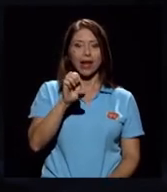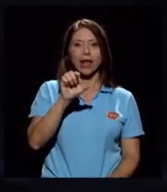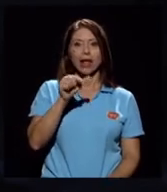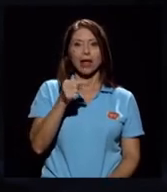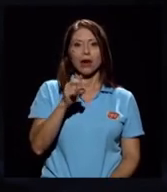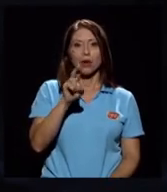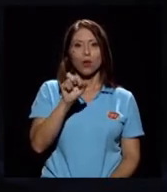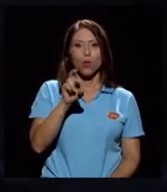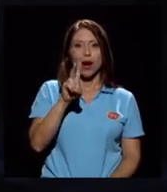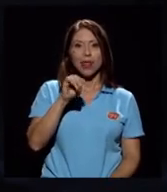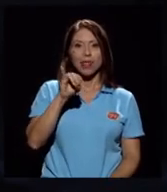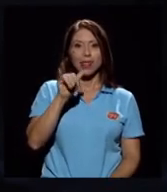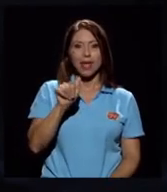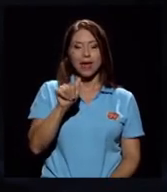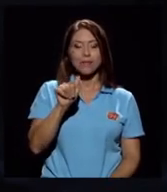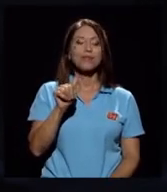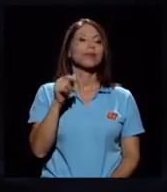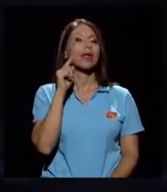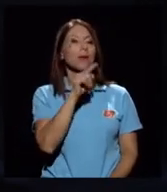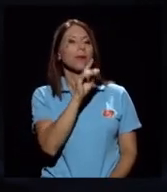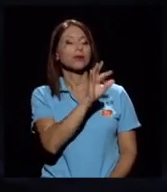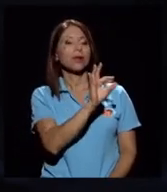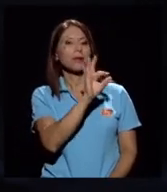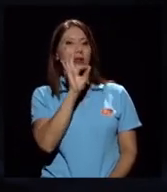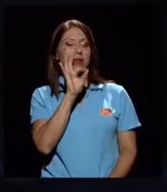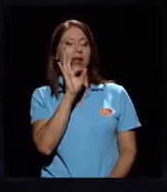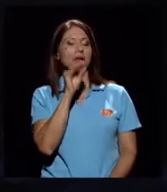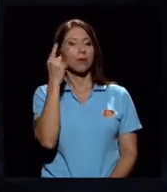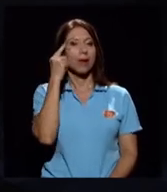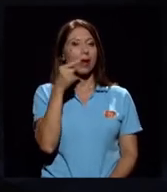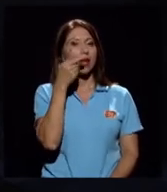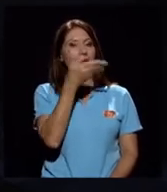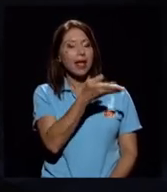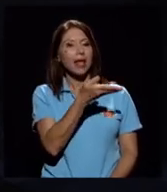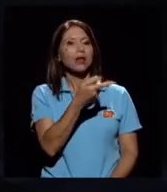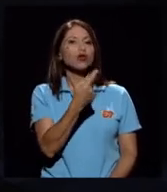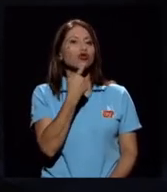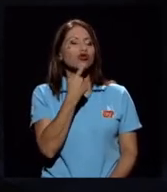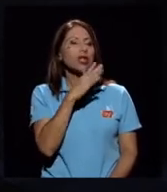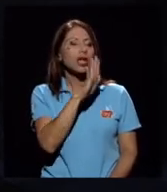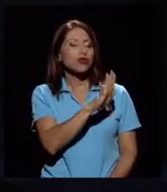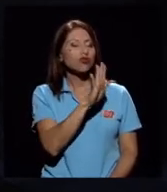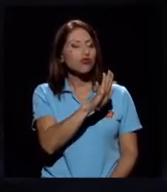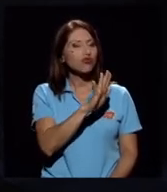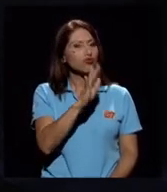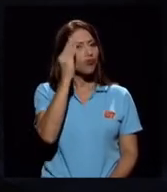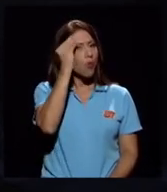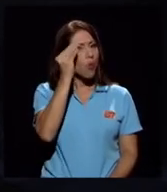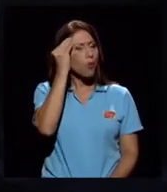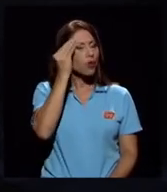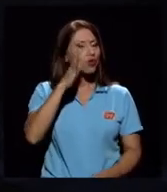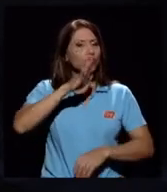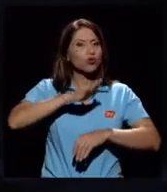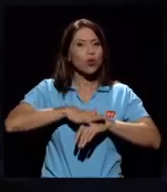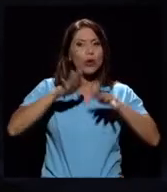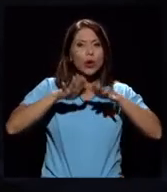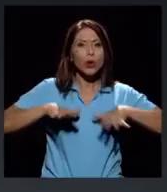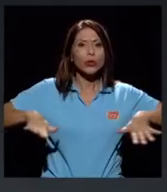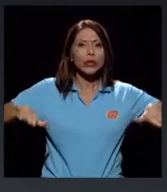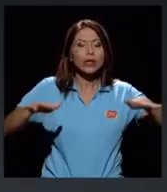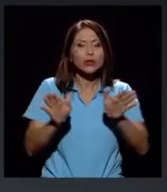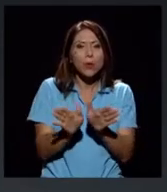y vamos a invitarlo a que nos dé su sensación del contexto macroeconómico del